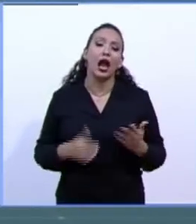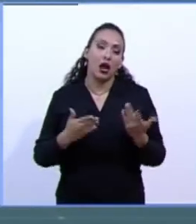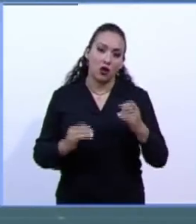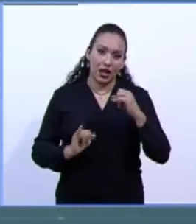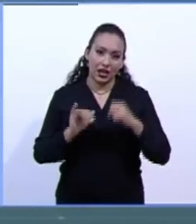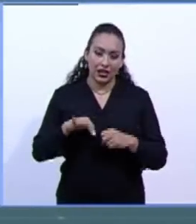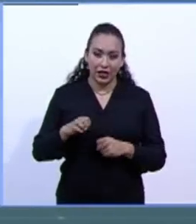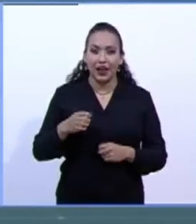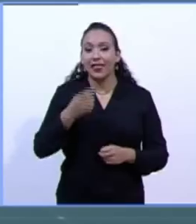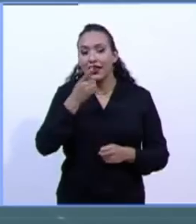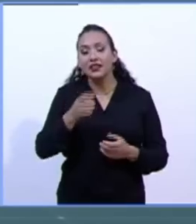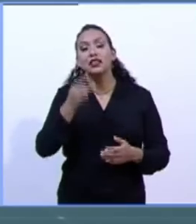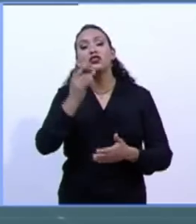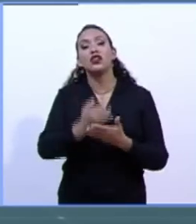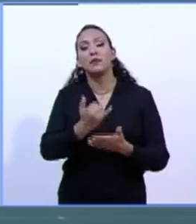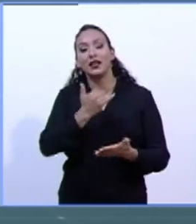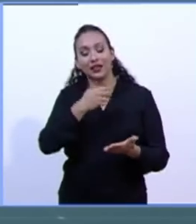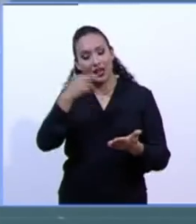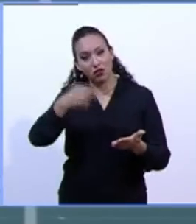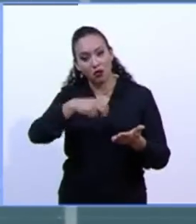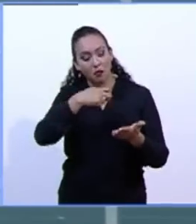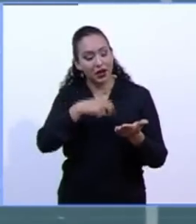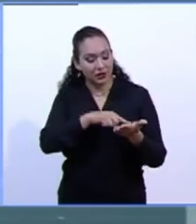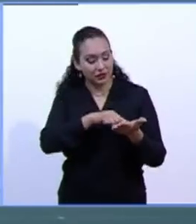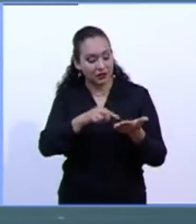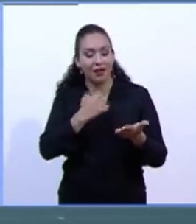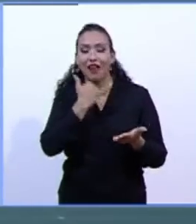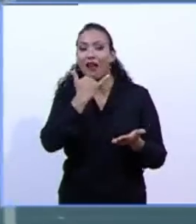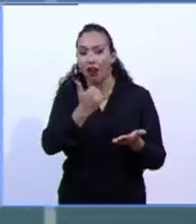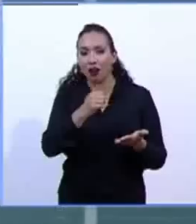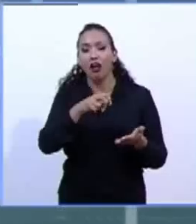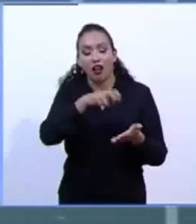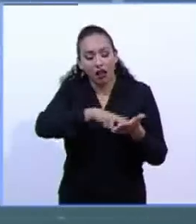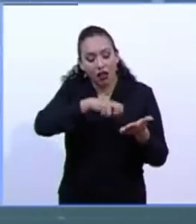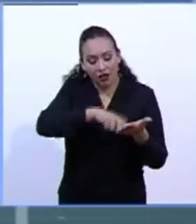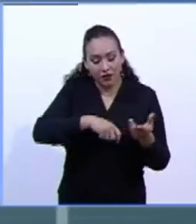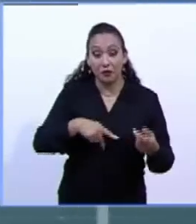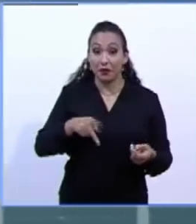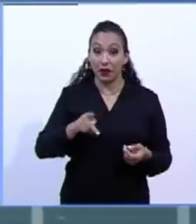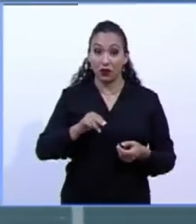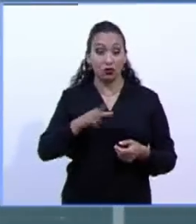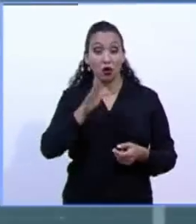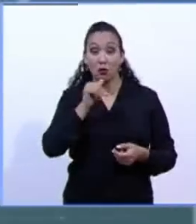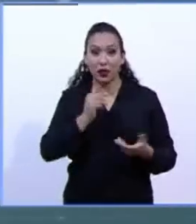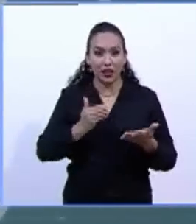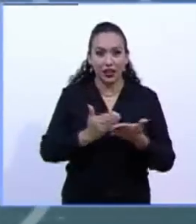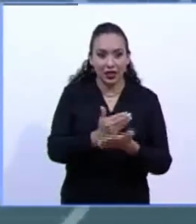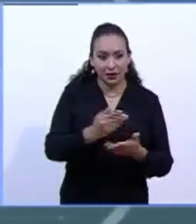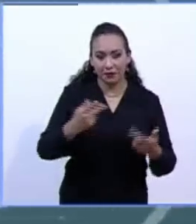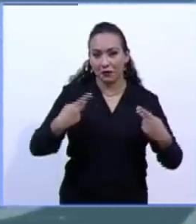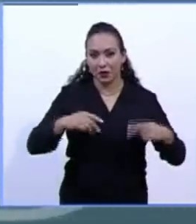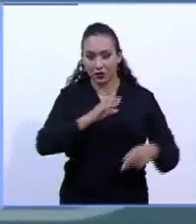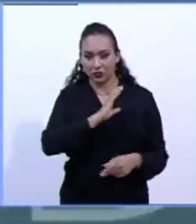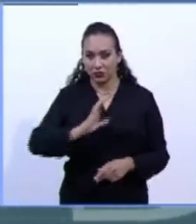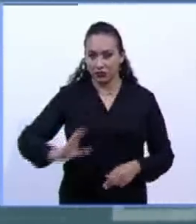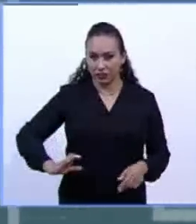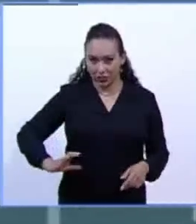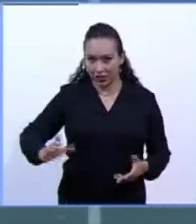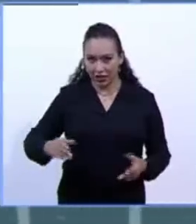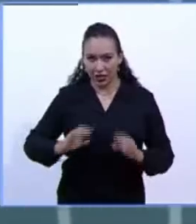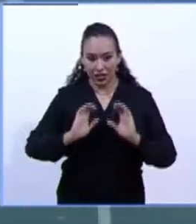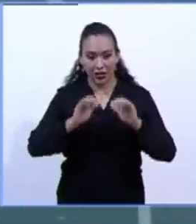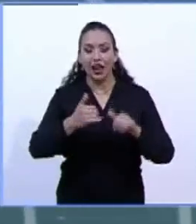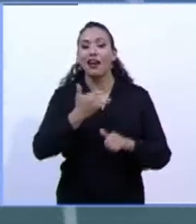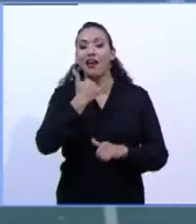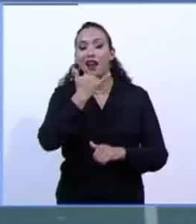podrá modificar errores en los nombres. Tampoco podrá intervenir en los casos de personas candidatas que fueron registradas